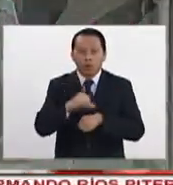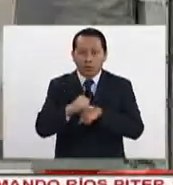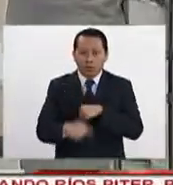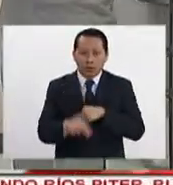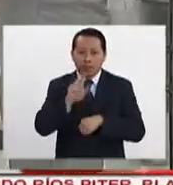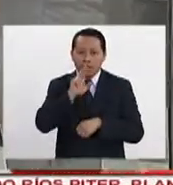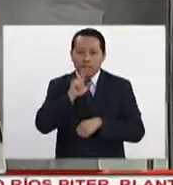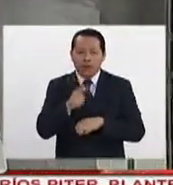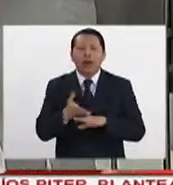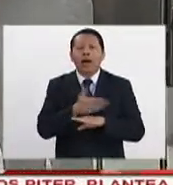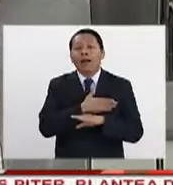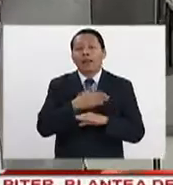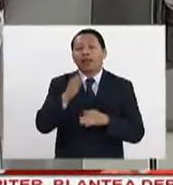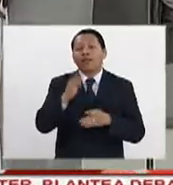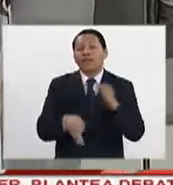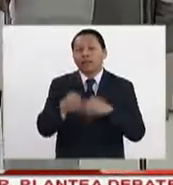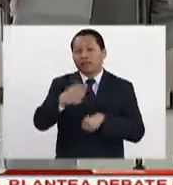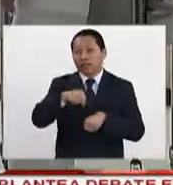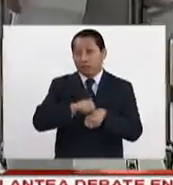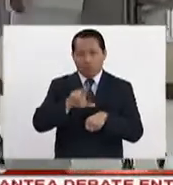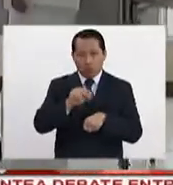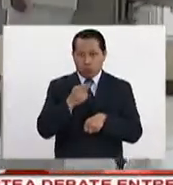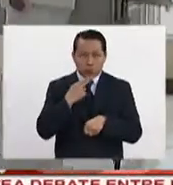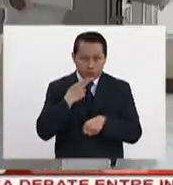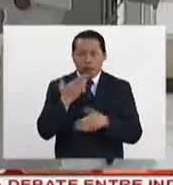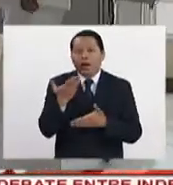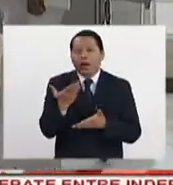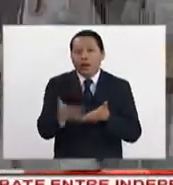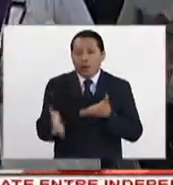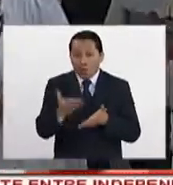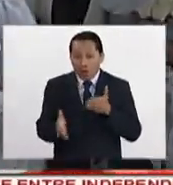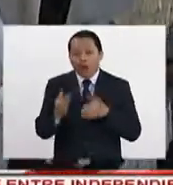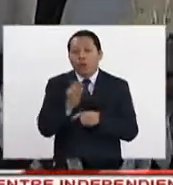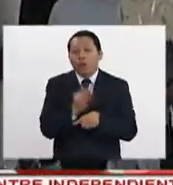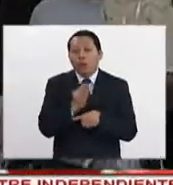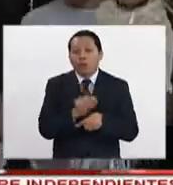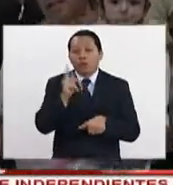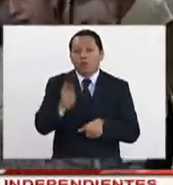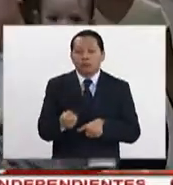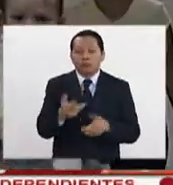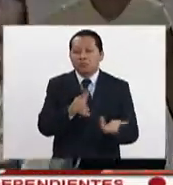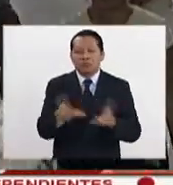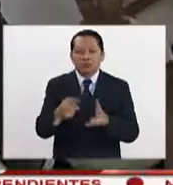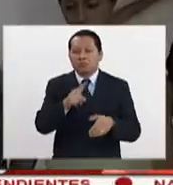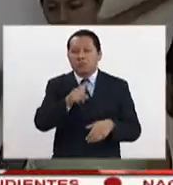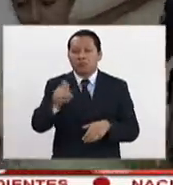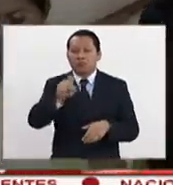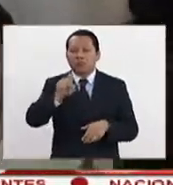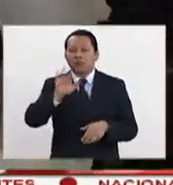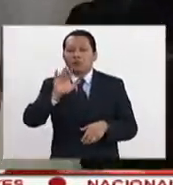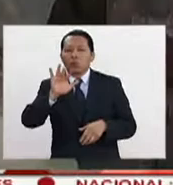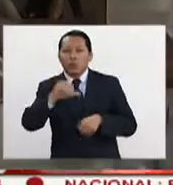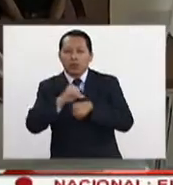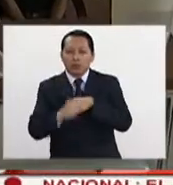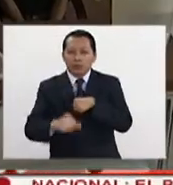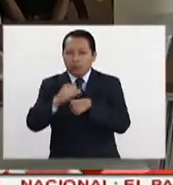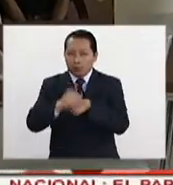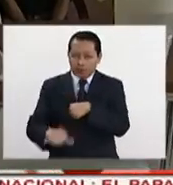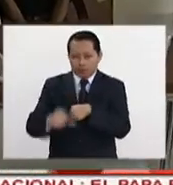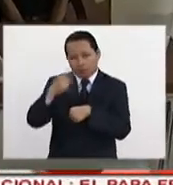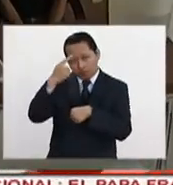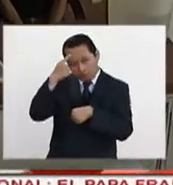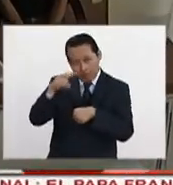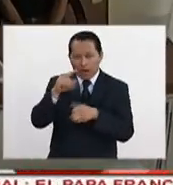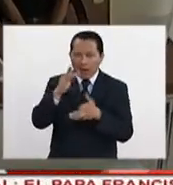no se utilizaban los fines de semana. Actualmente pues estamos haciendo alrededor de 150 intervenciones los fines de